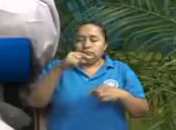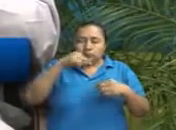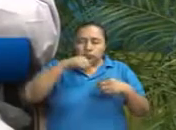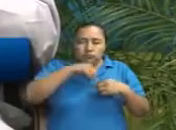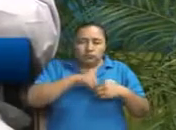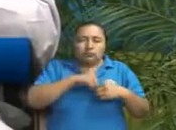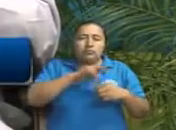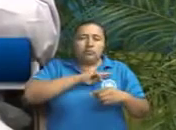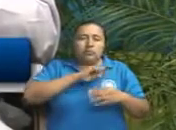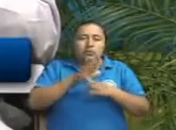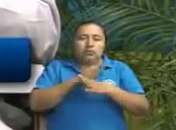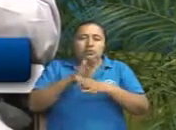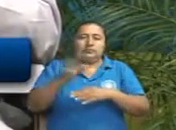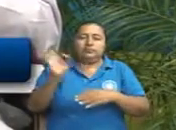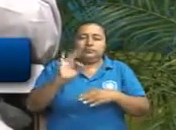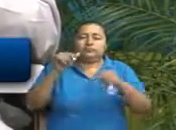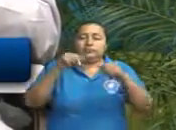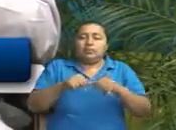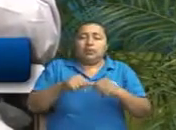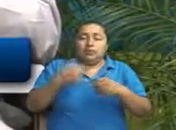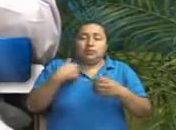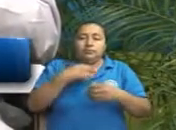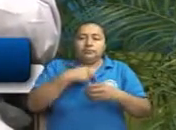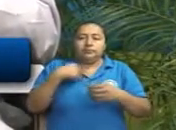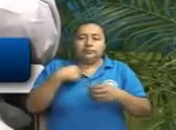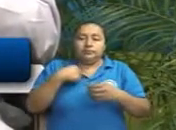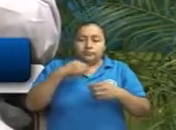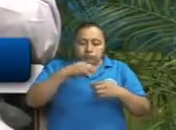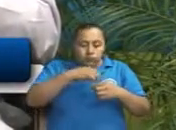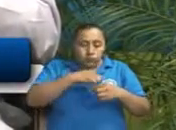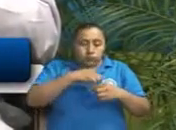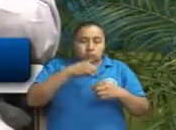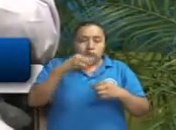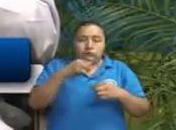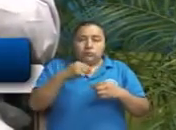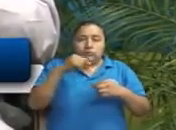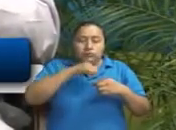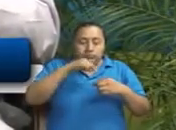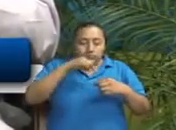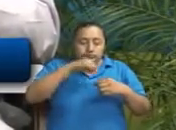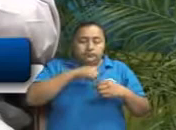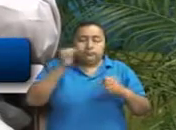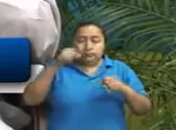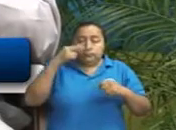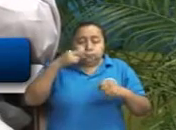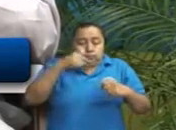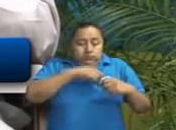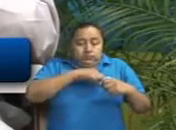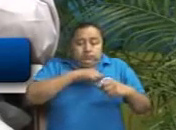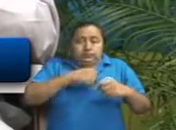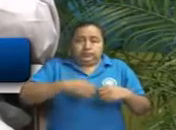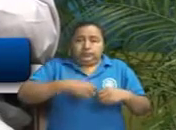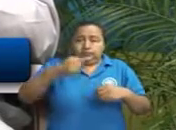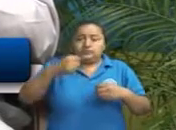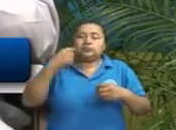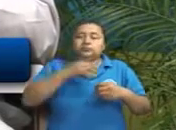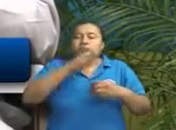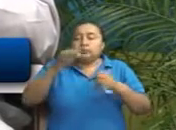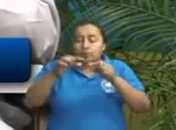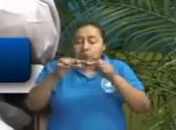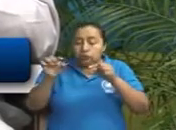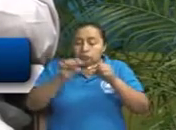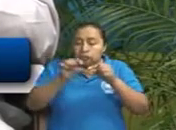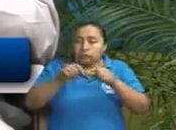para tomar esa biopsia, que es tomar una muestra, un tejido de esa lesión que es visible, y eso se manda a revisión